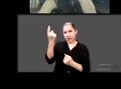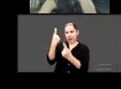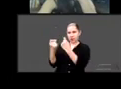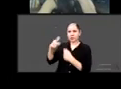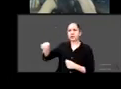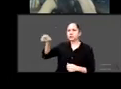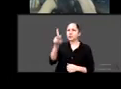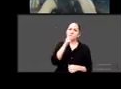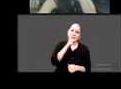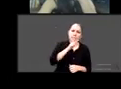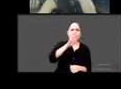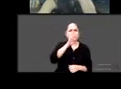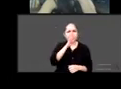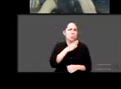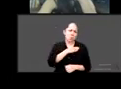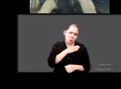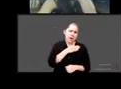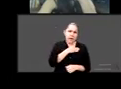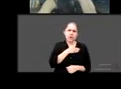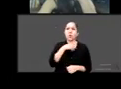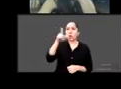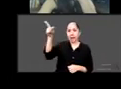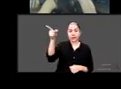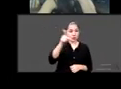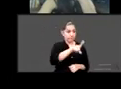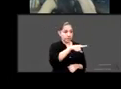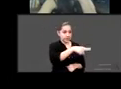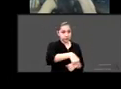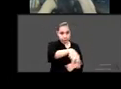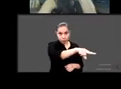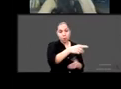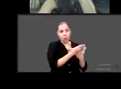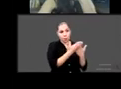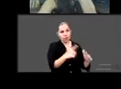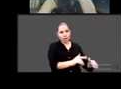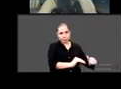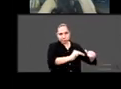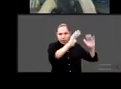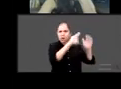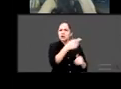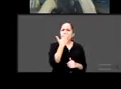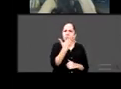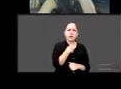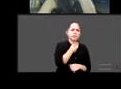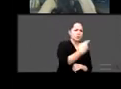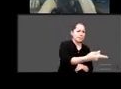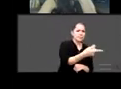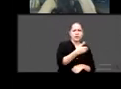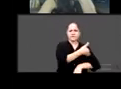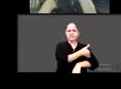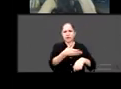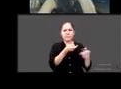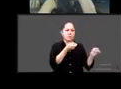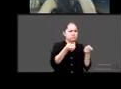buenas, pues van a poder cumplir con su función parental hoy suficientemente bien. Y eso es lo que se necesita, no